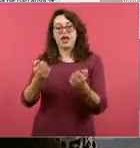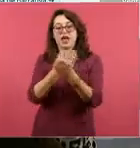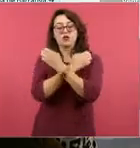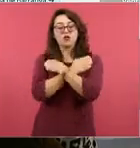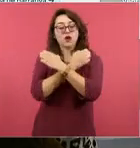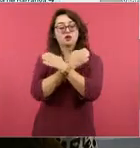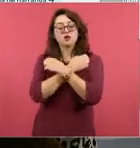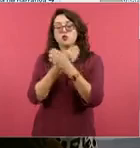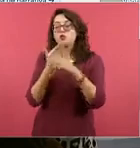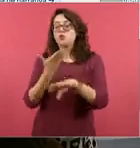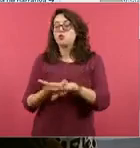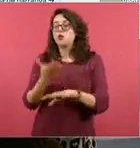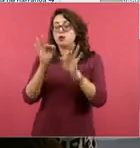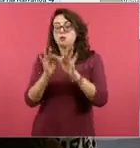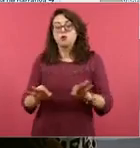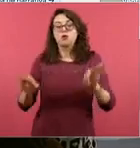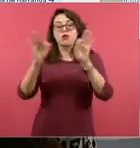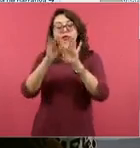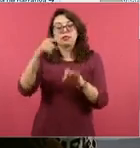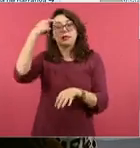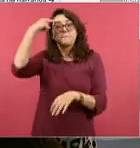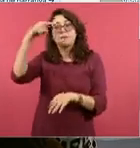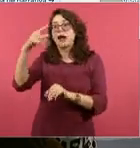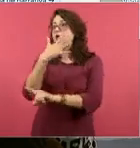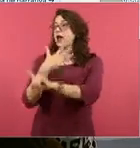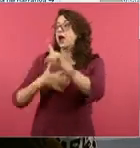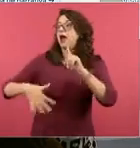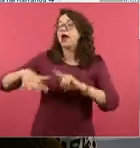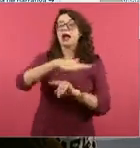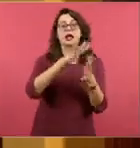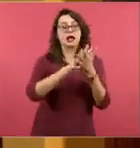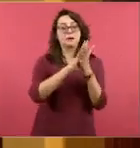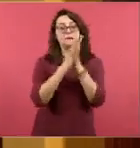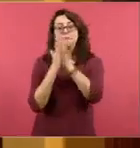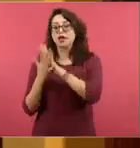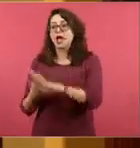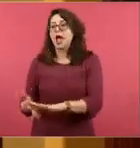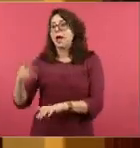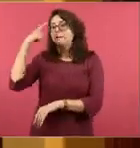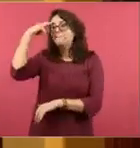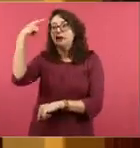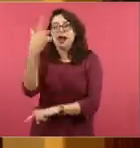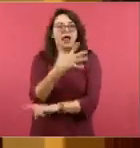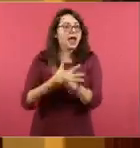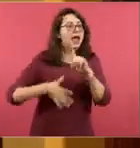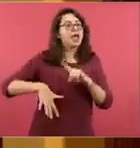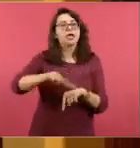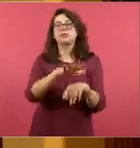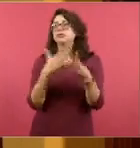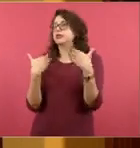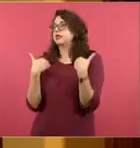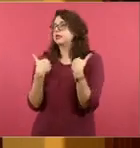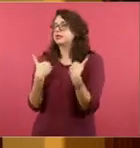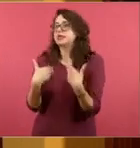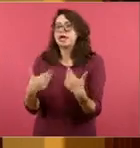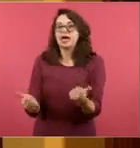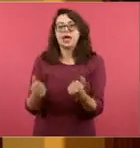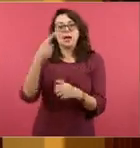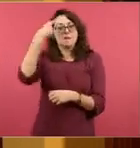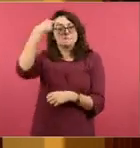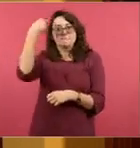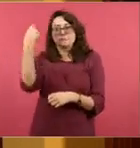transformación social. Es un motor para poder leer nuestras realidades, es un motor para poder identificar todas